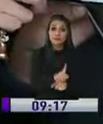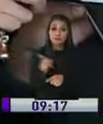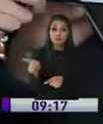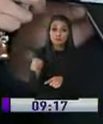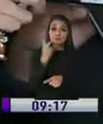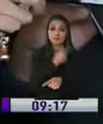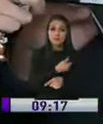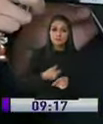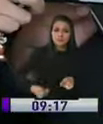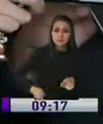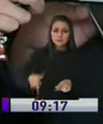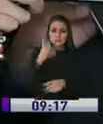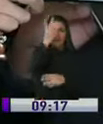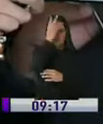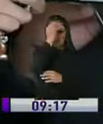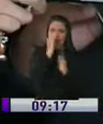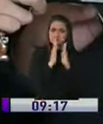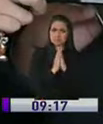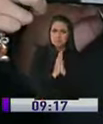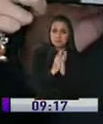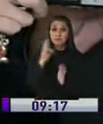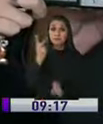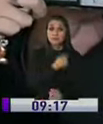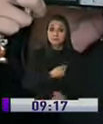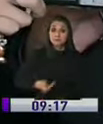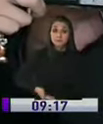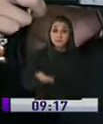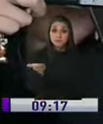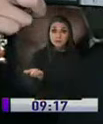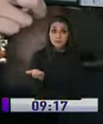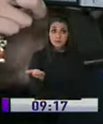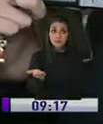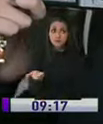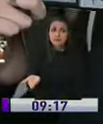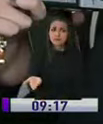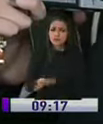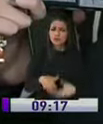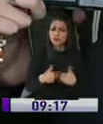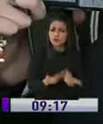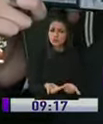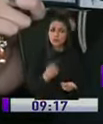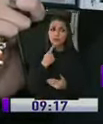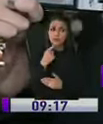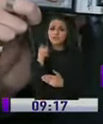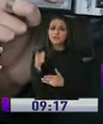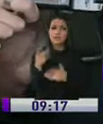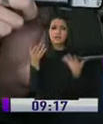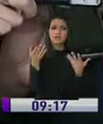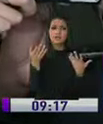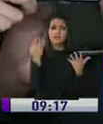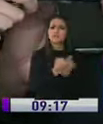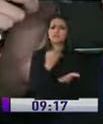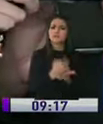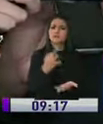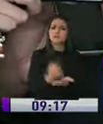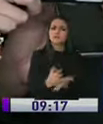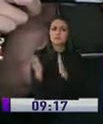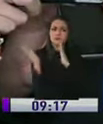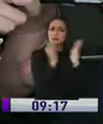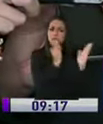consideración en la cual encarga la vicepresidencia la había fundamentado como que había ausencia